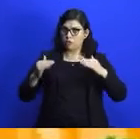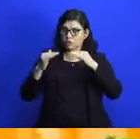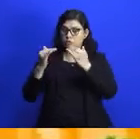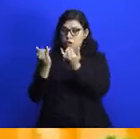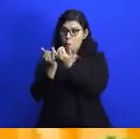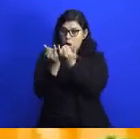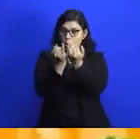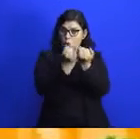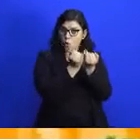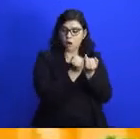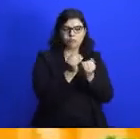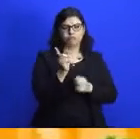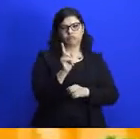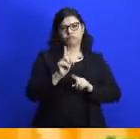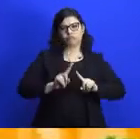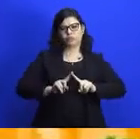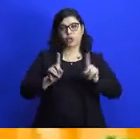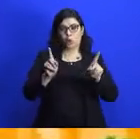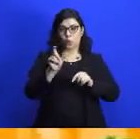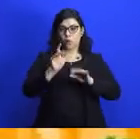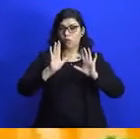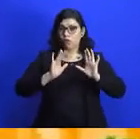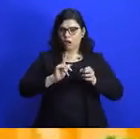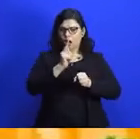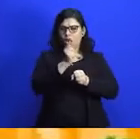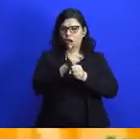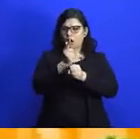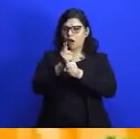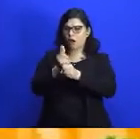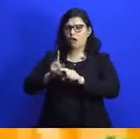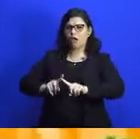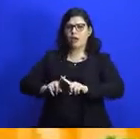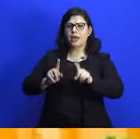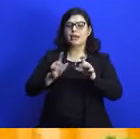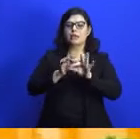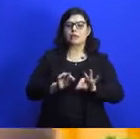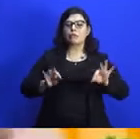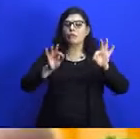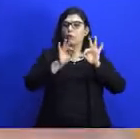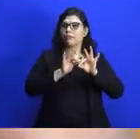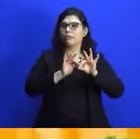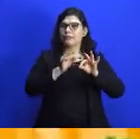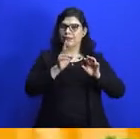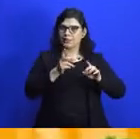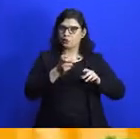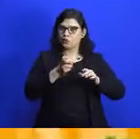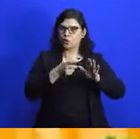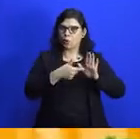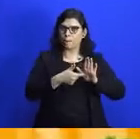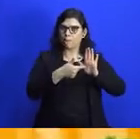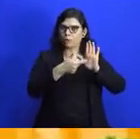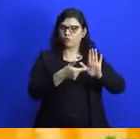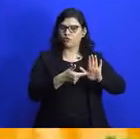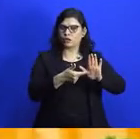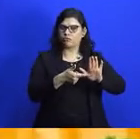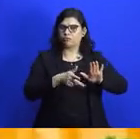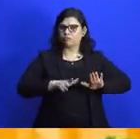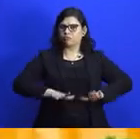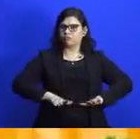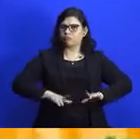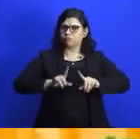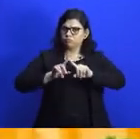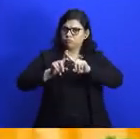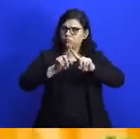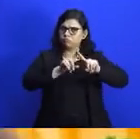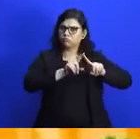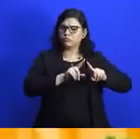Segundo, una vez que identificamos las diferencias, hay que reconocer el impacto que estas diferencias pueden estar teniendo en la generación